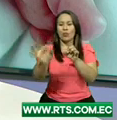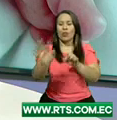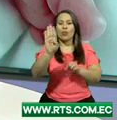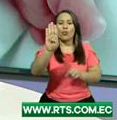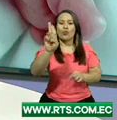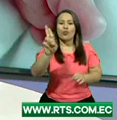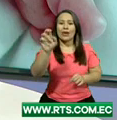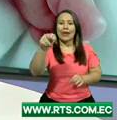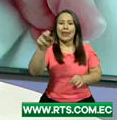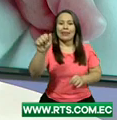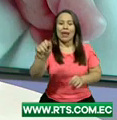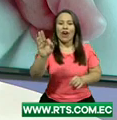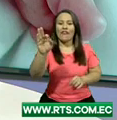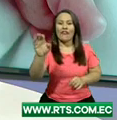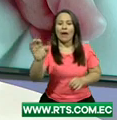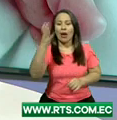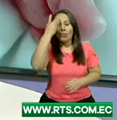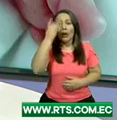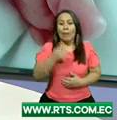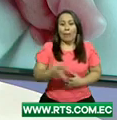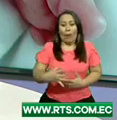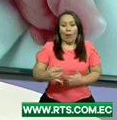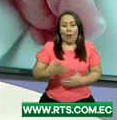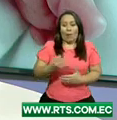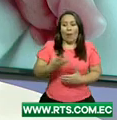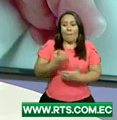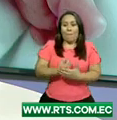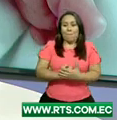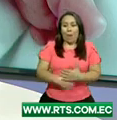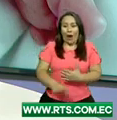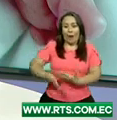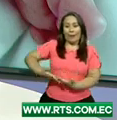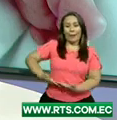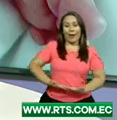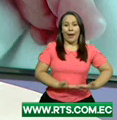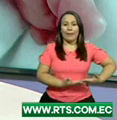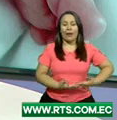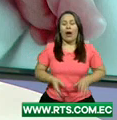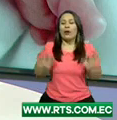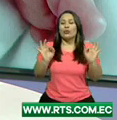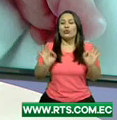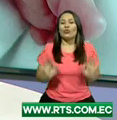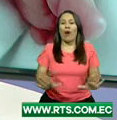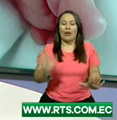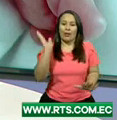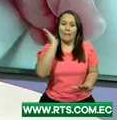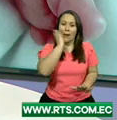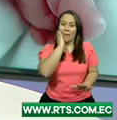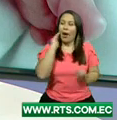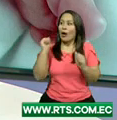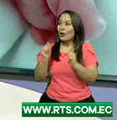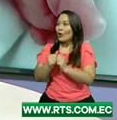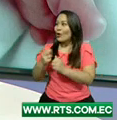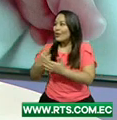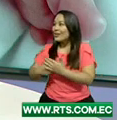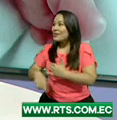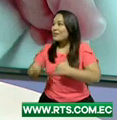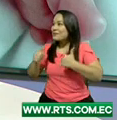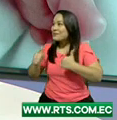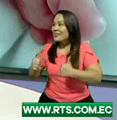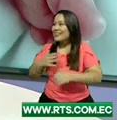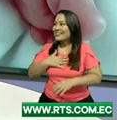las labores de parto comenzarán de forma repentina afortunadamente la madre y su niño se encuentran en buen estado de